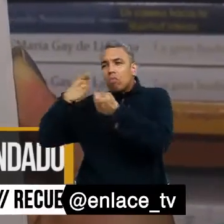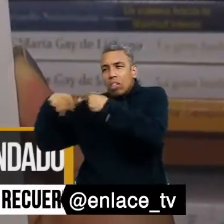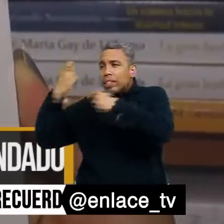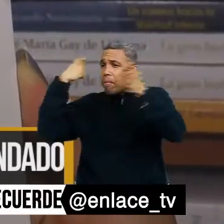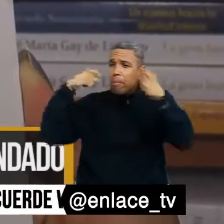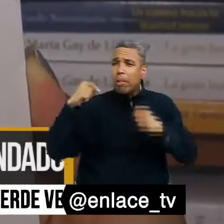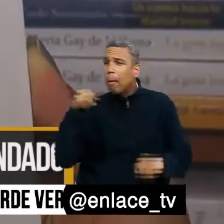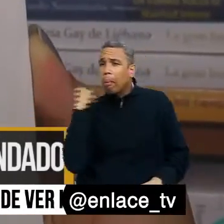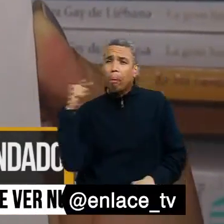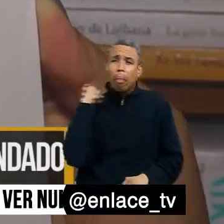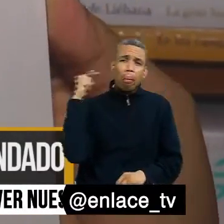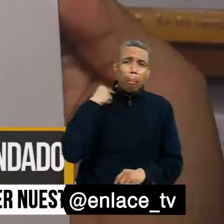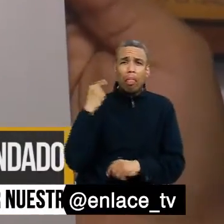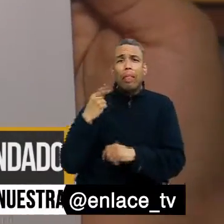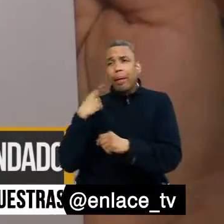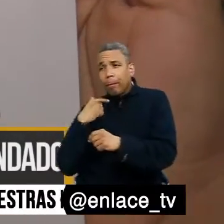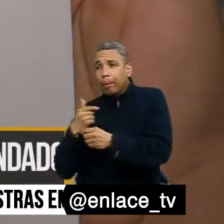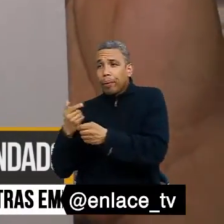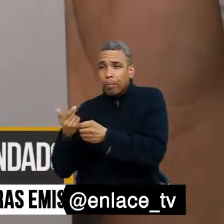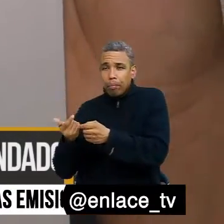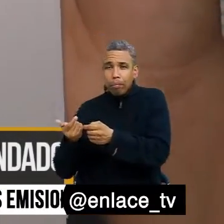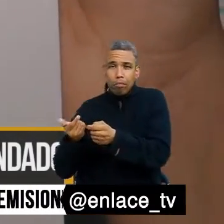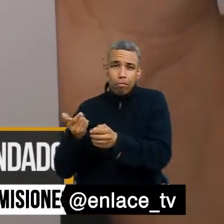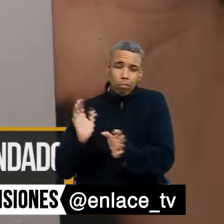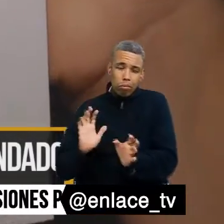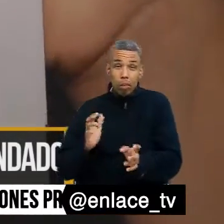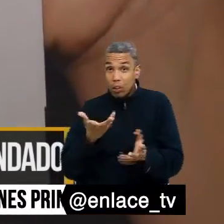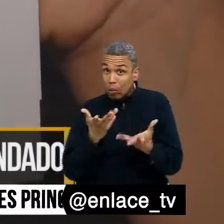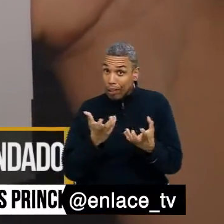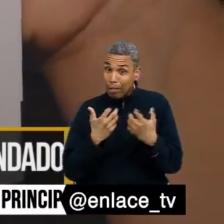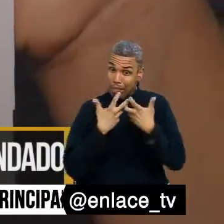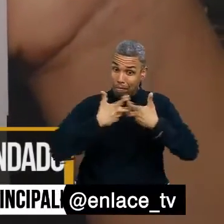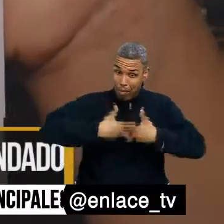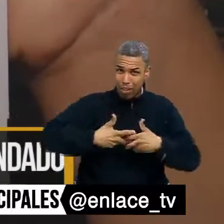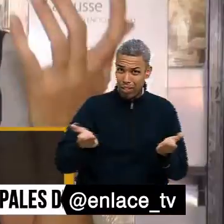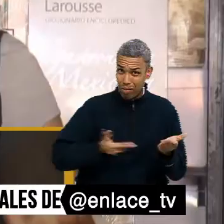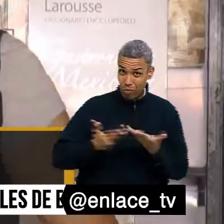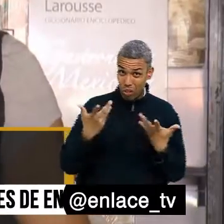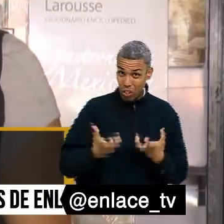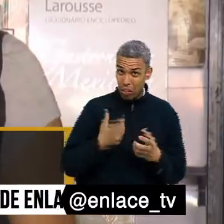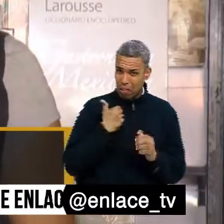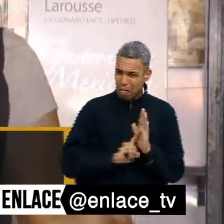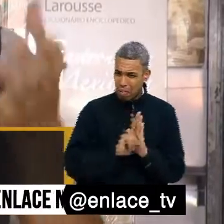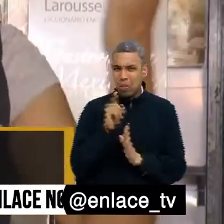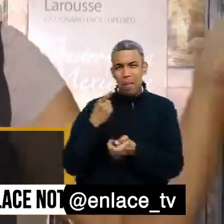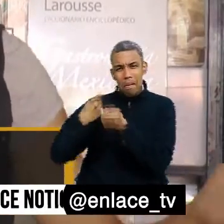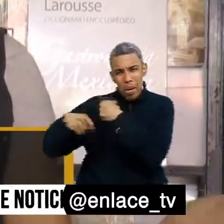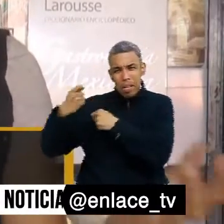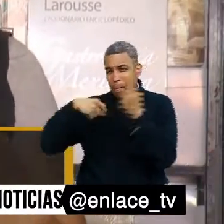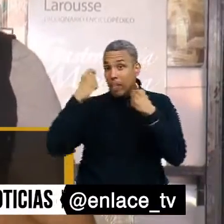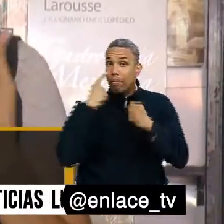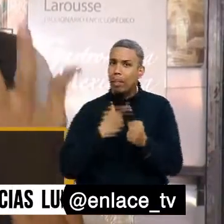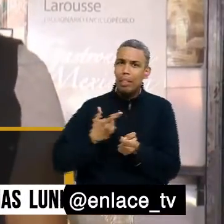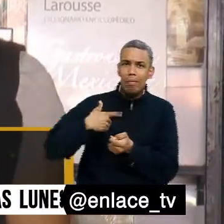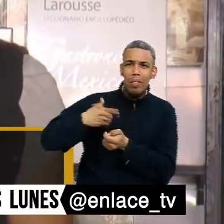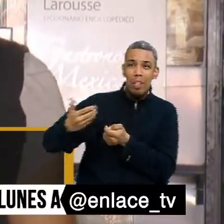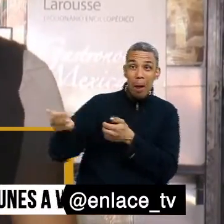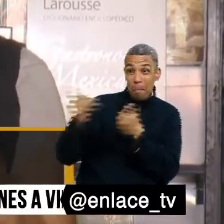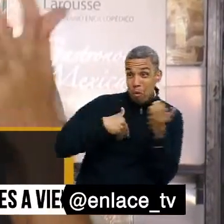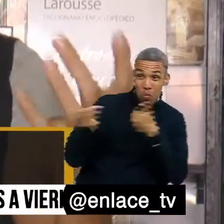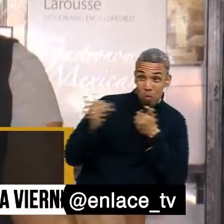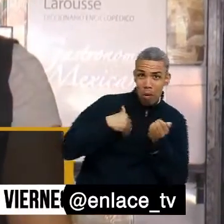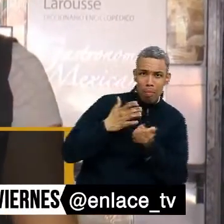usas tú? ¿Y cuál es tu valor agregado que le incluyes a tu empresa, a tu servicio, a tu negocio? O sea, no es solamente un producto cualquiera, es un servicio